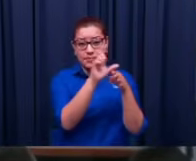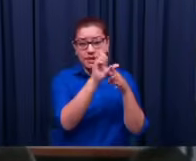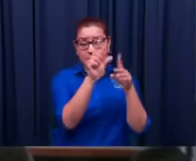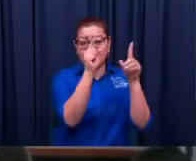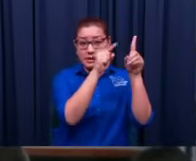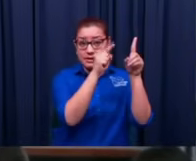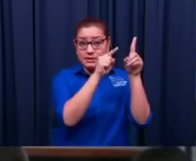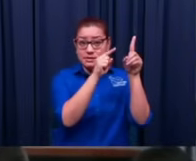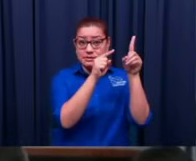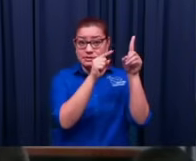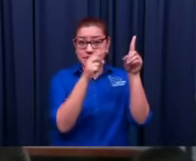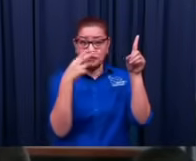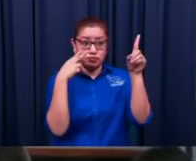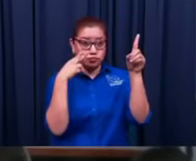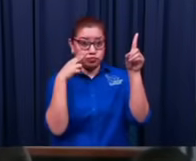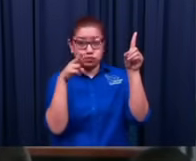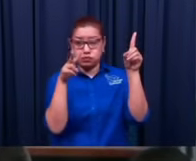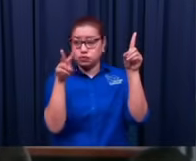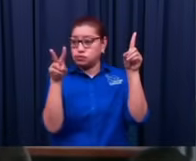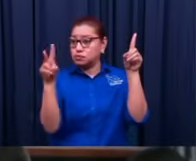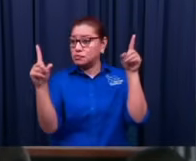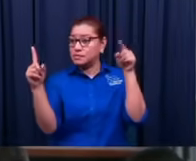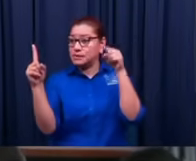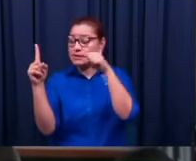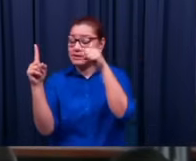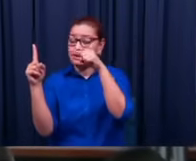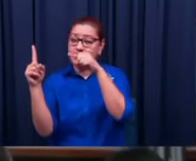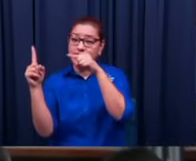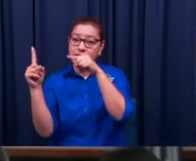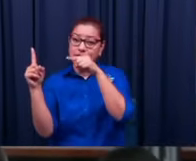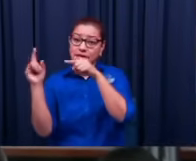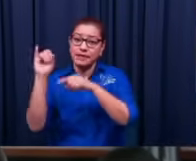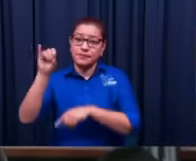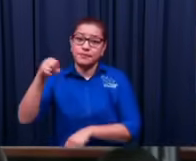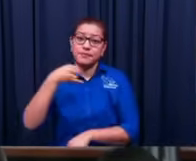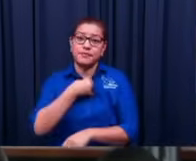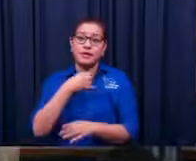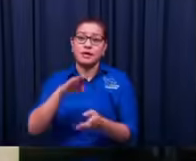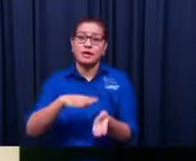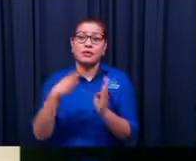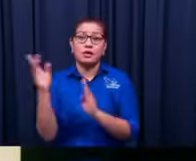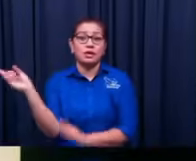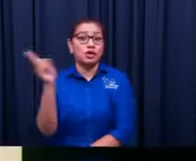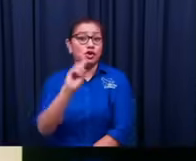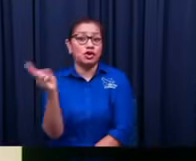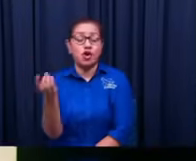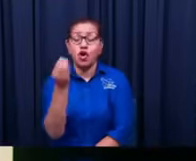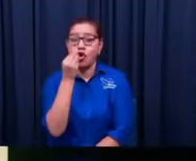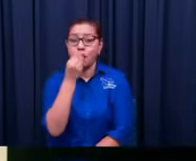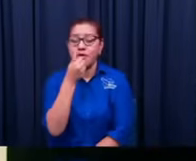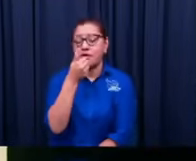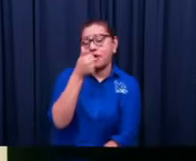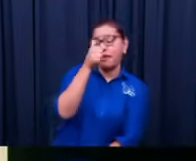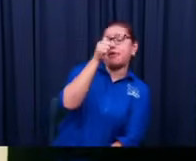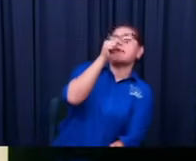hacían, digamos, Juan ni comía ni bebía vino, y Jesús